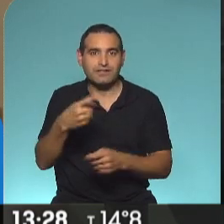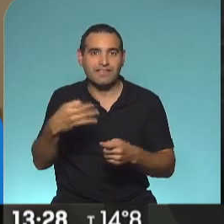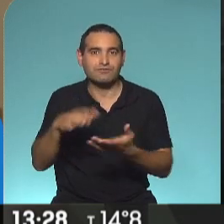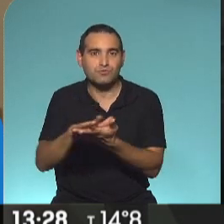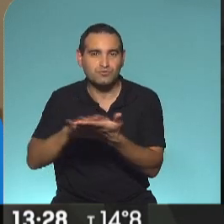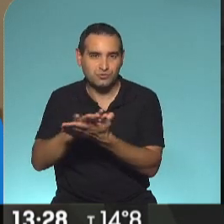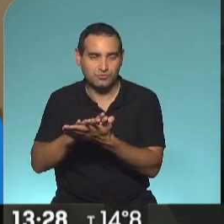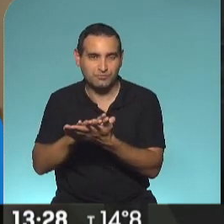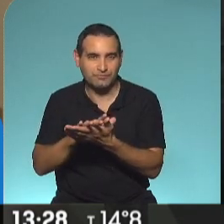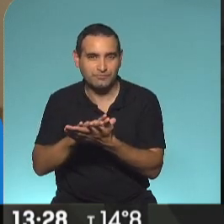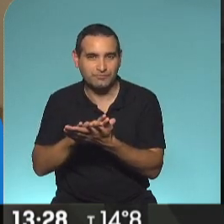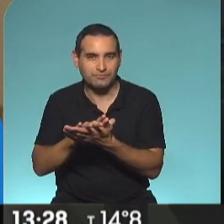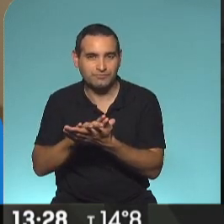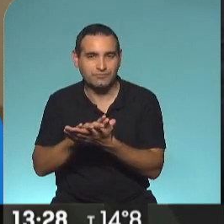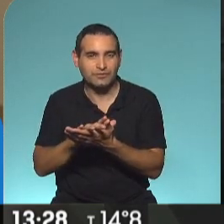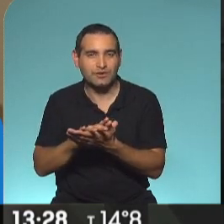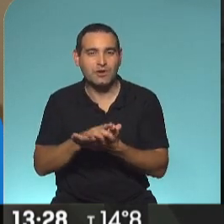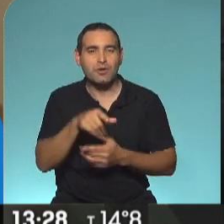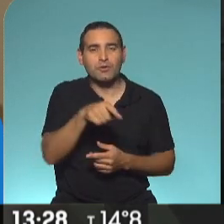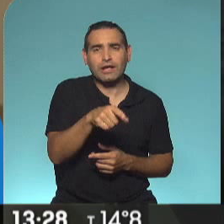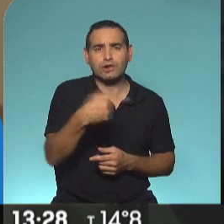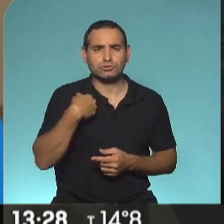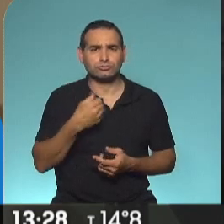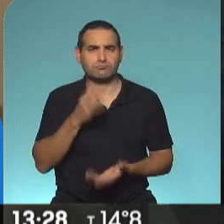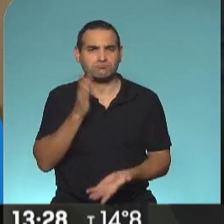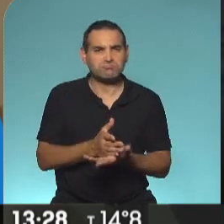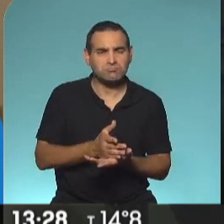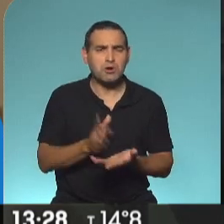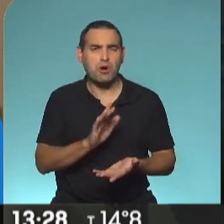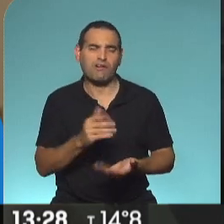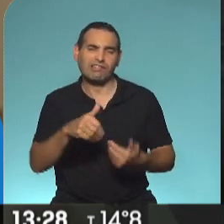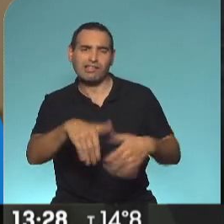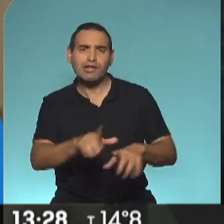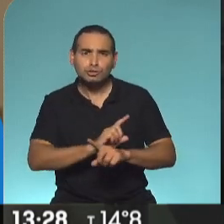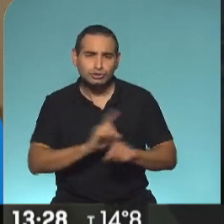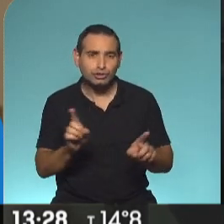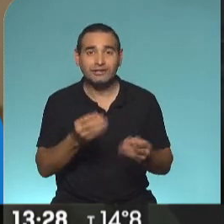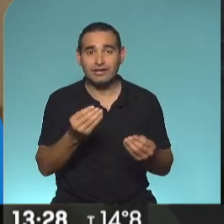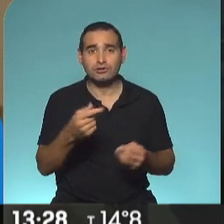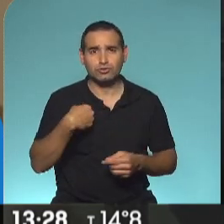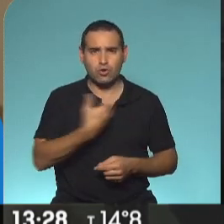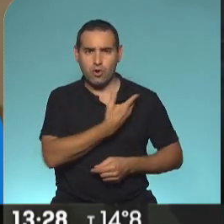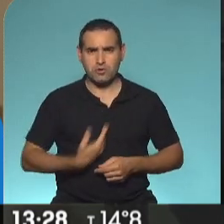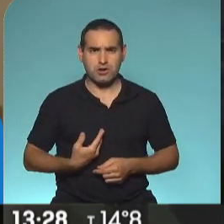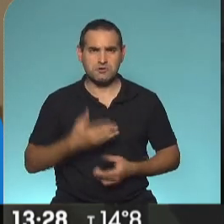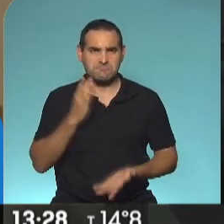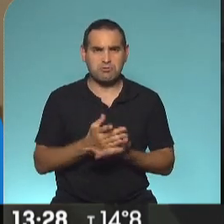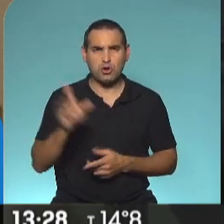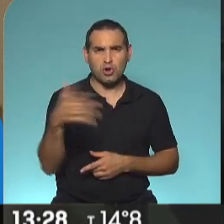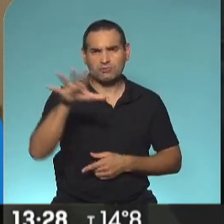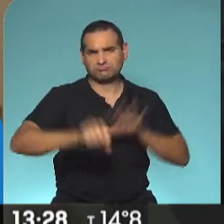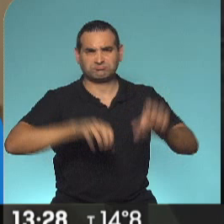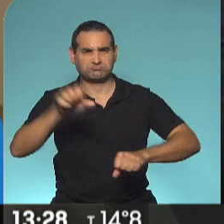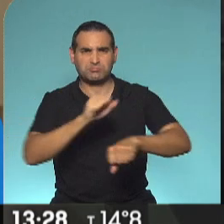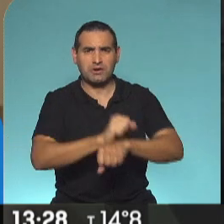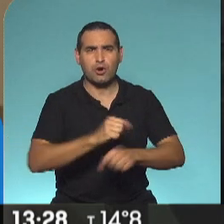los desafíos no son la mano dura o la mano blanda. Porque tener la mano dura y encarcelar a todos y no